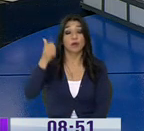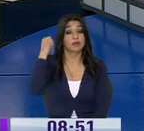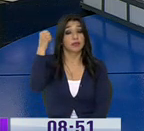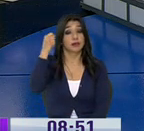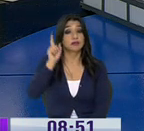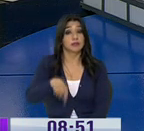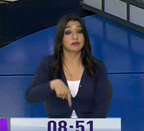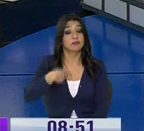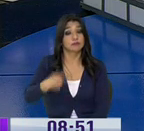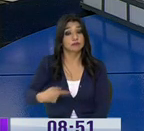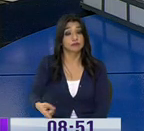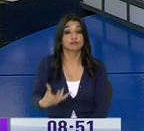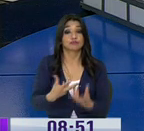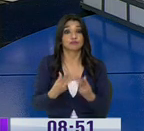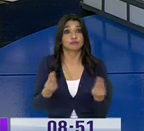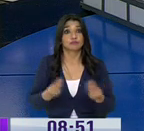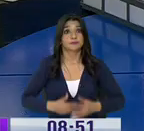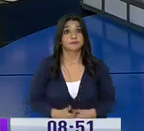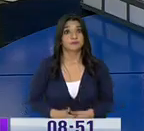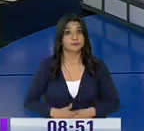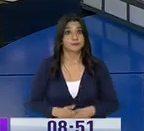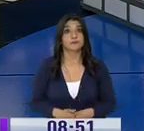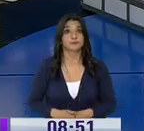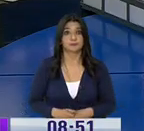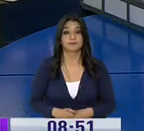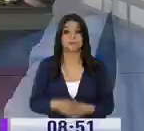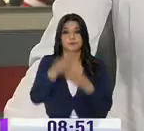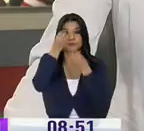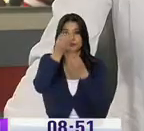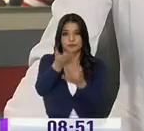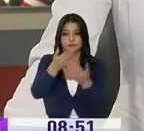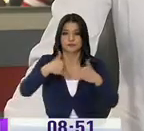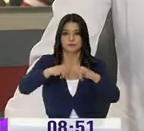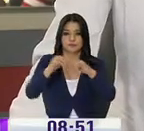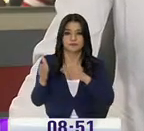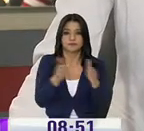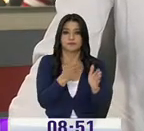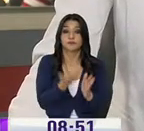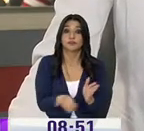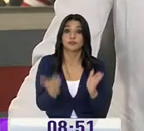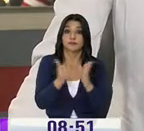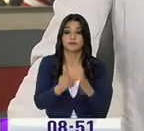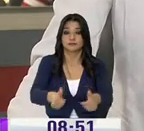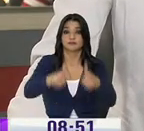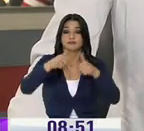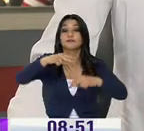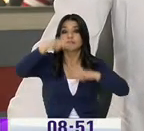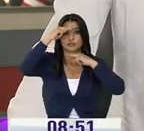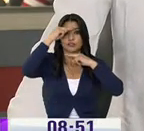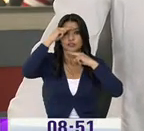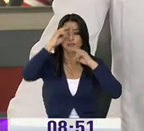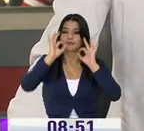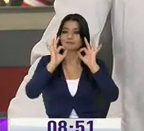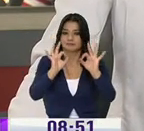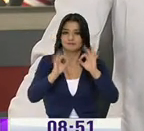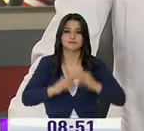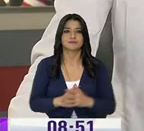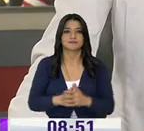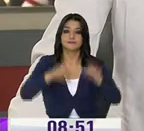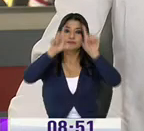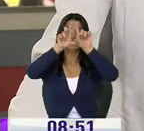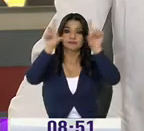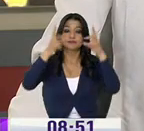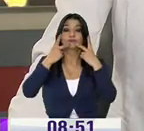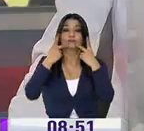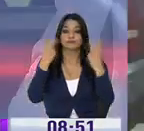que denme una solución. Sigamos. Continuamos con información y hay otra vez nuevas buenas noticias y nuevas noticias porque la empresa